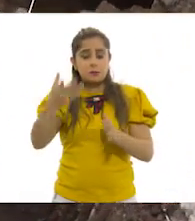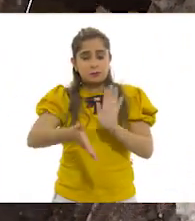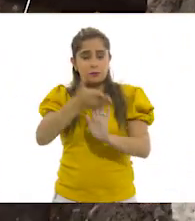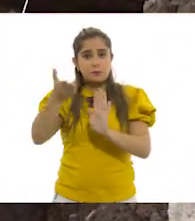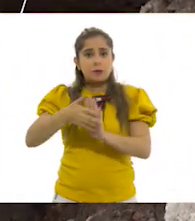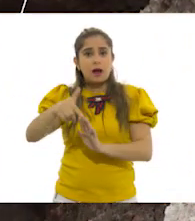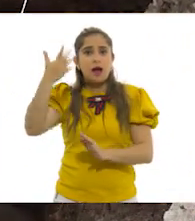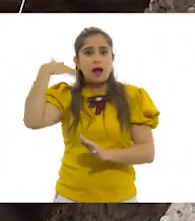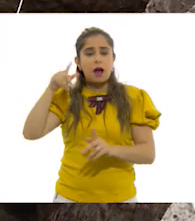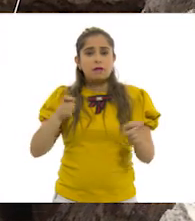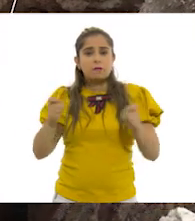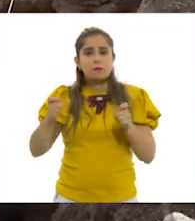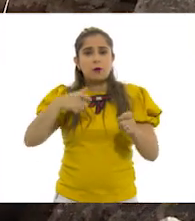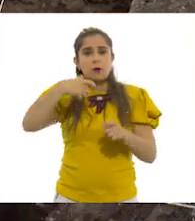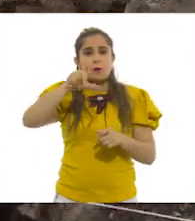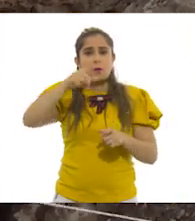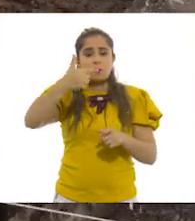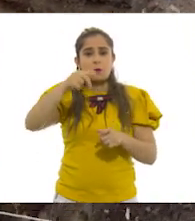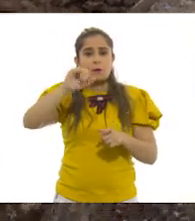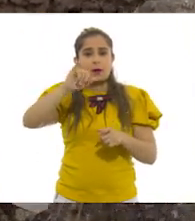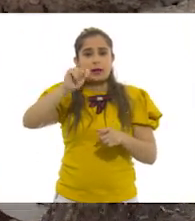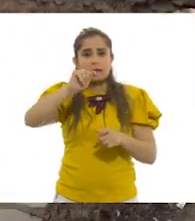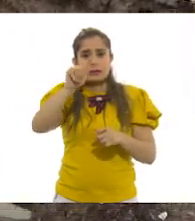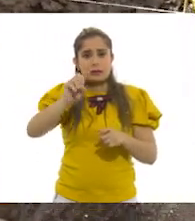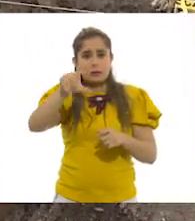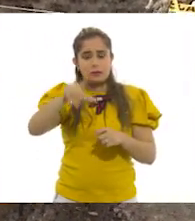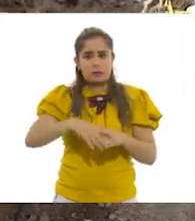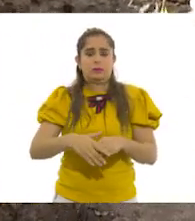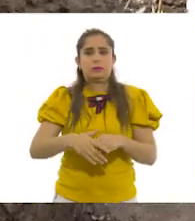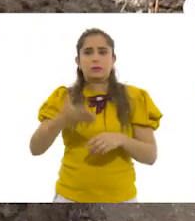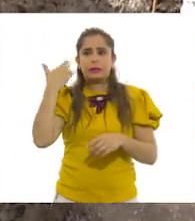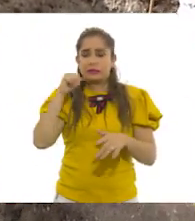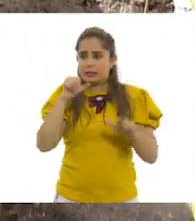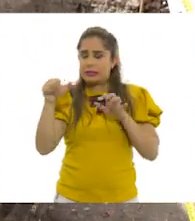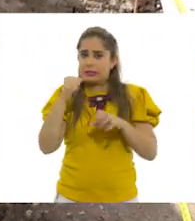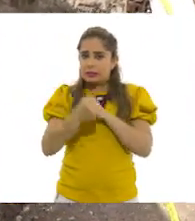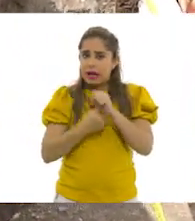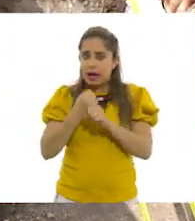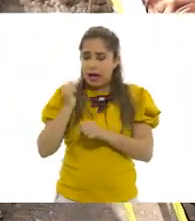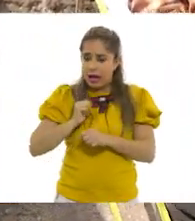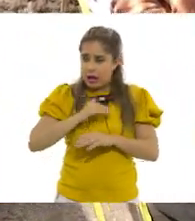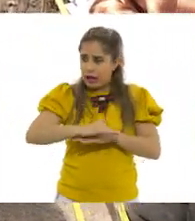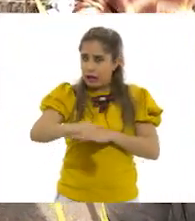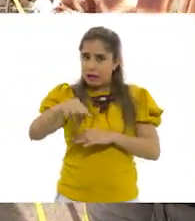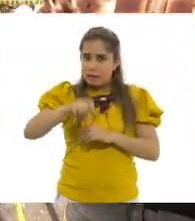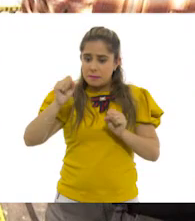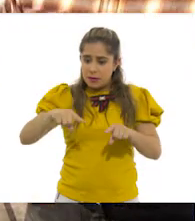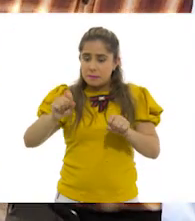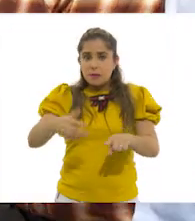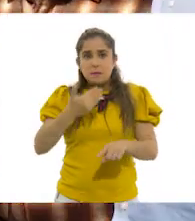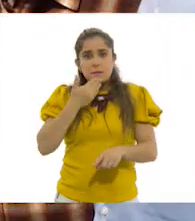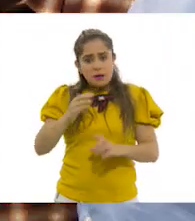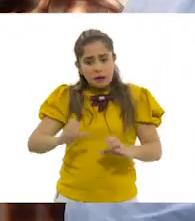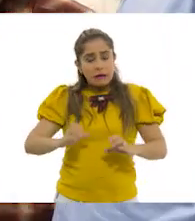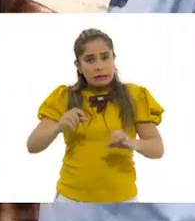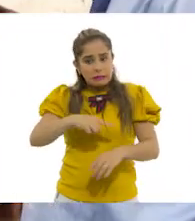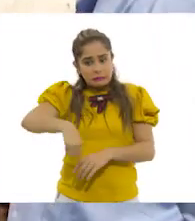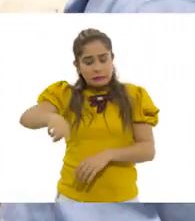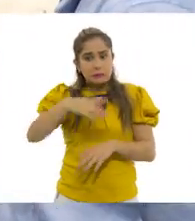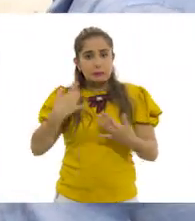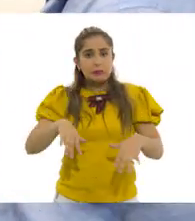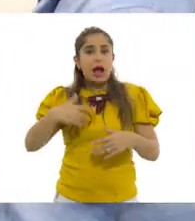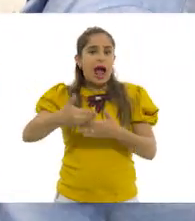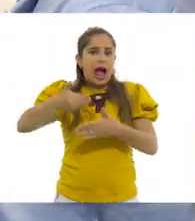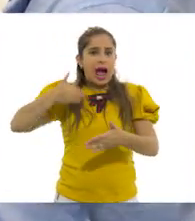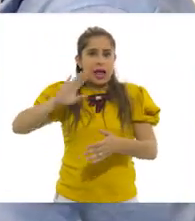gobierno de Windsor. De Windsor, sí. Oye, ¿hace cuántos años son? ¿600? Sí, ya tiene más de 500 años. ¡Qué bárbaro! Antes de que llegaran los